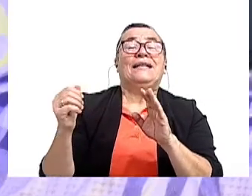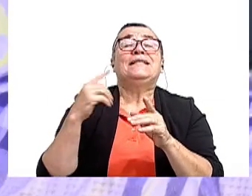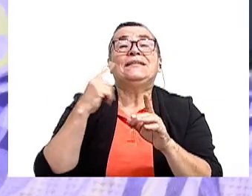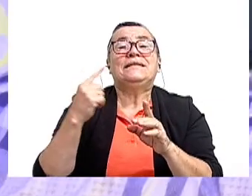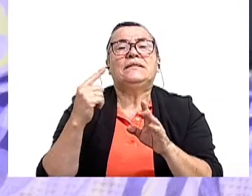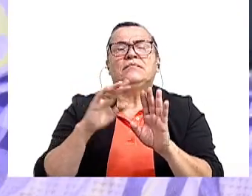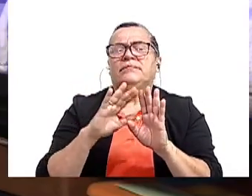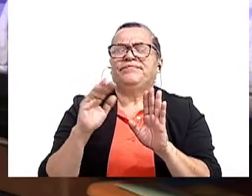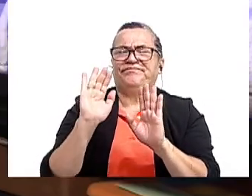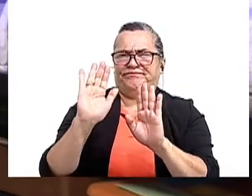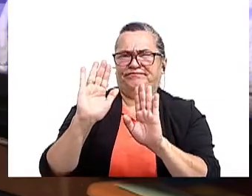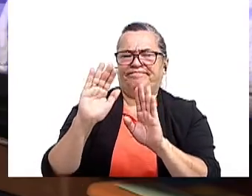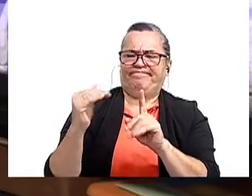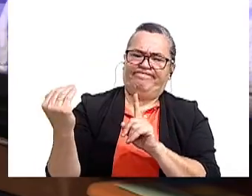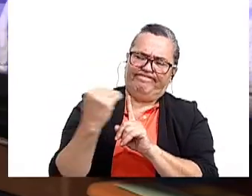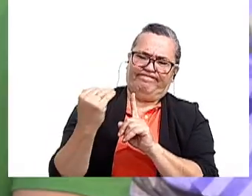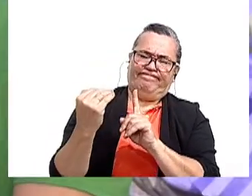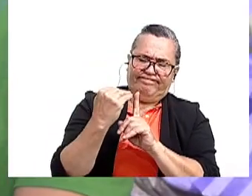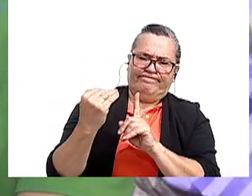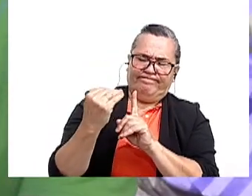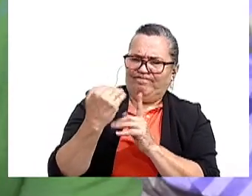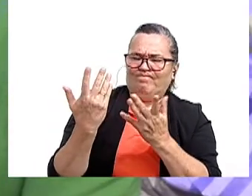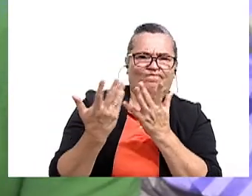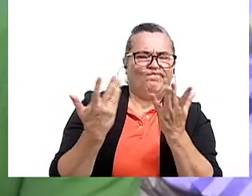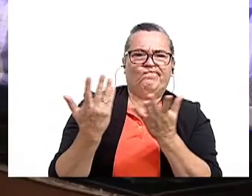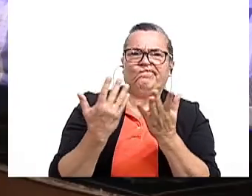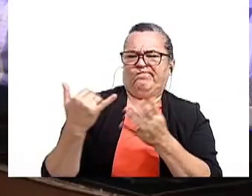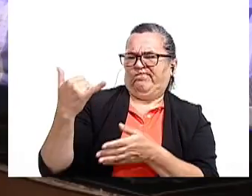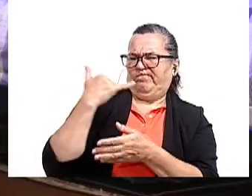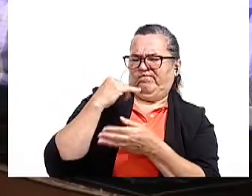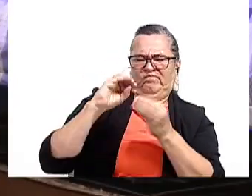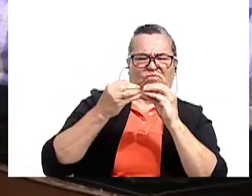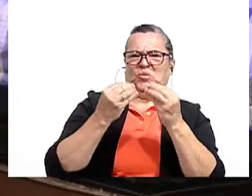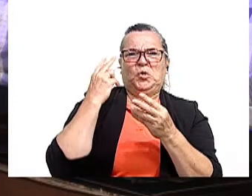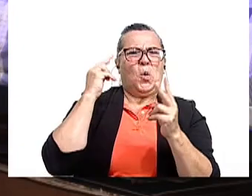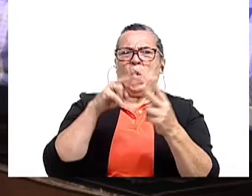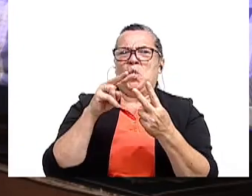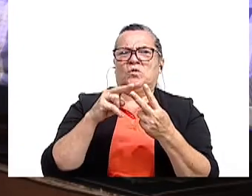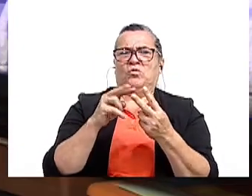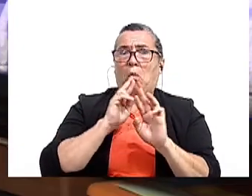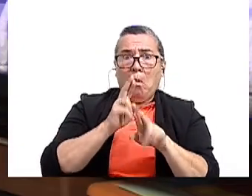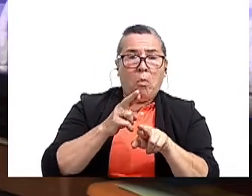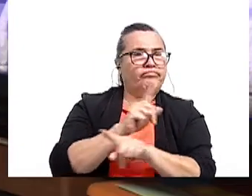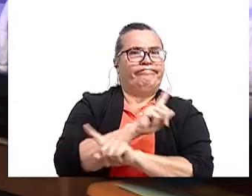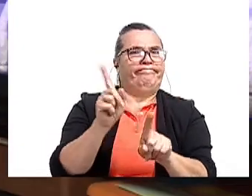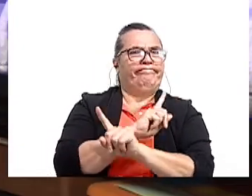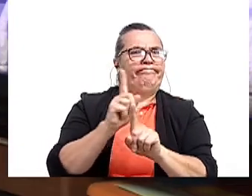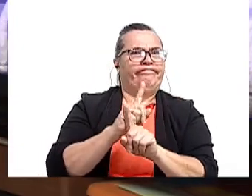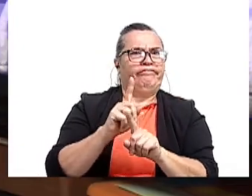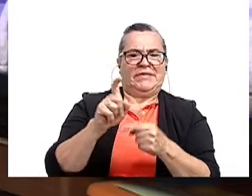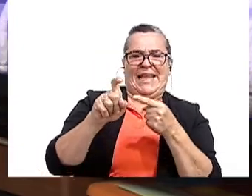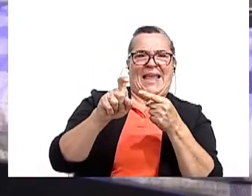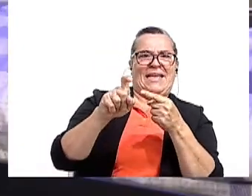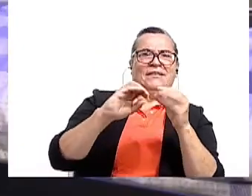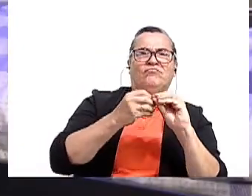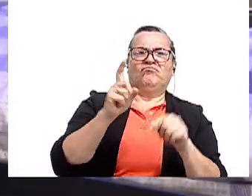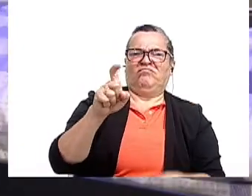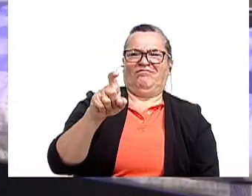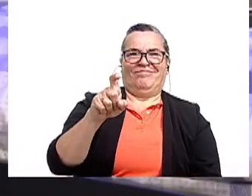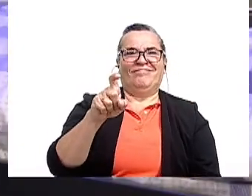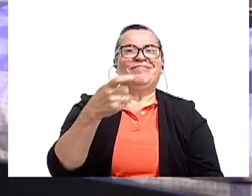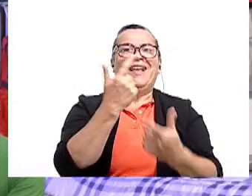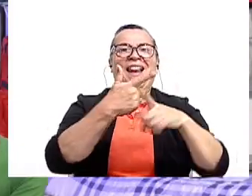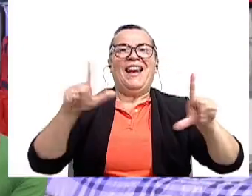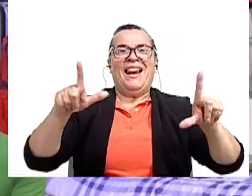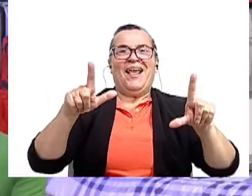que... Suave. Otra vez me está llamando un número desconocido y yo nunca le contesto. O sea, es que es un número X. Como el lenguaje